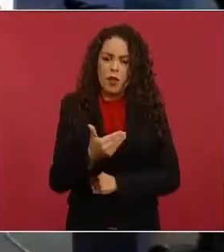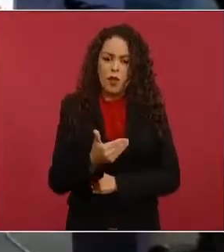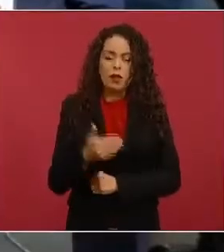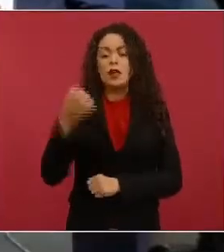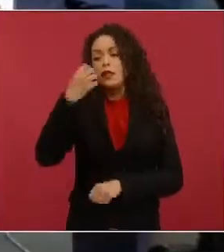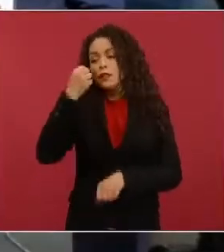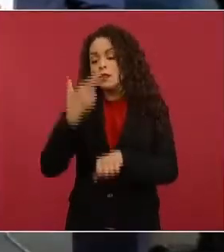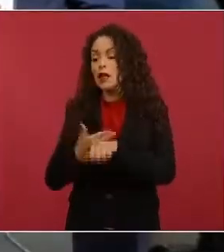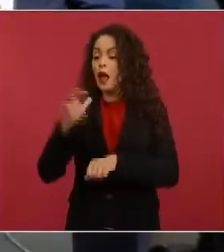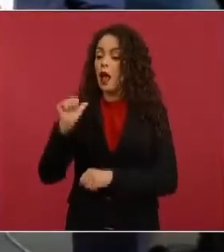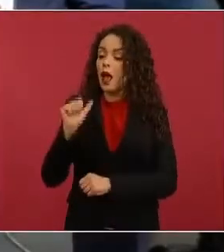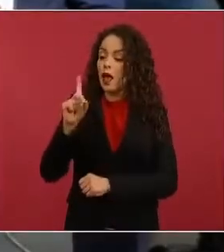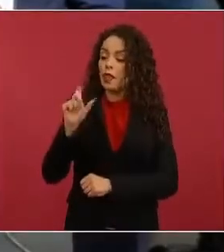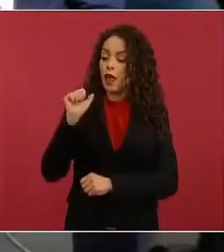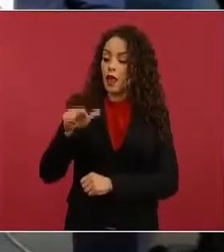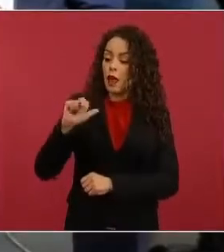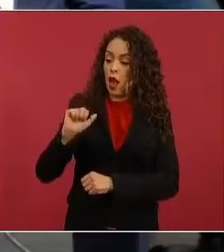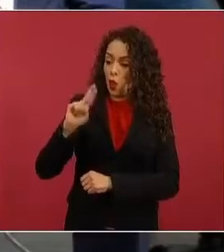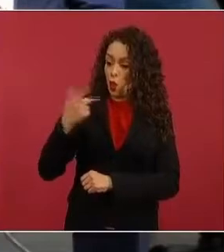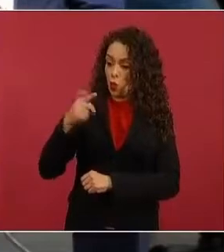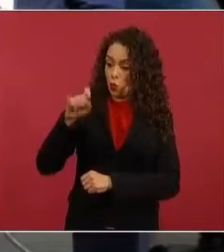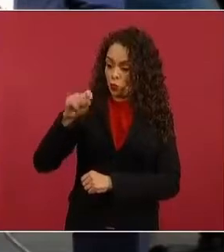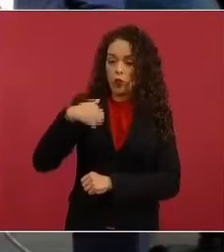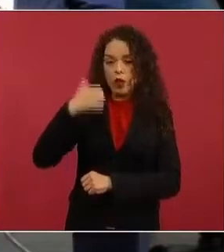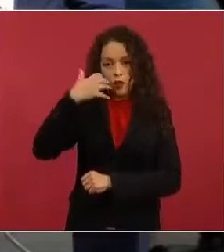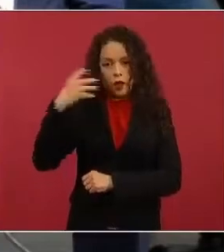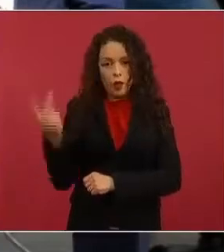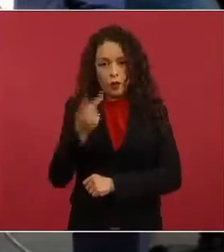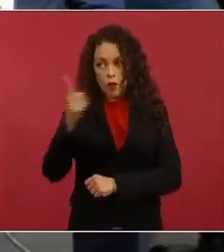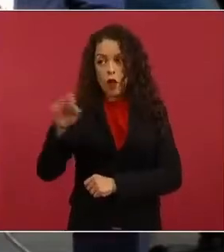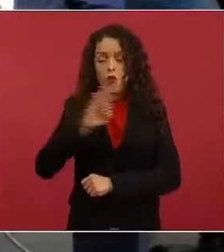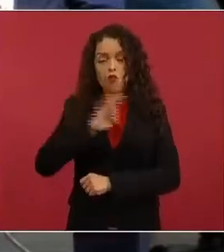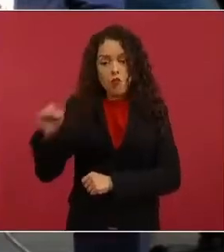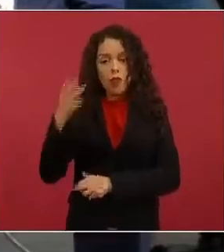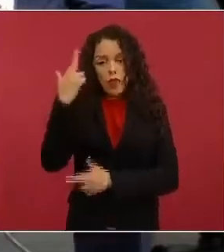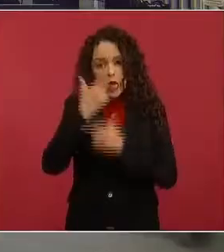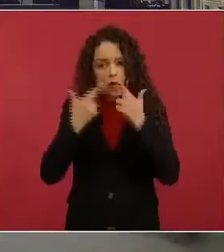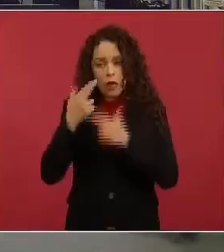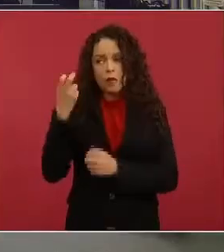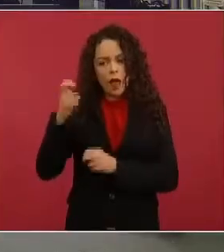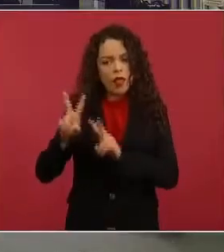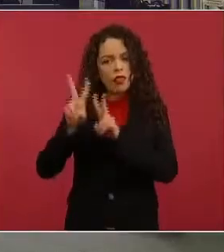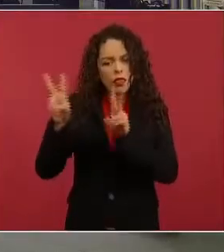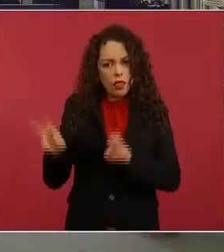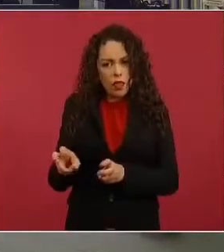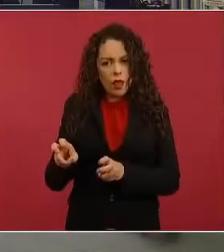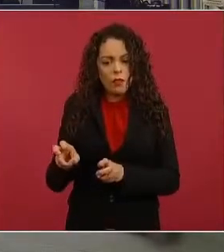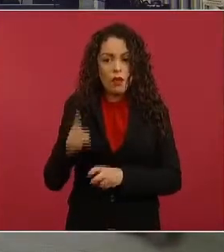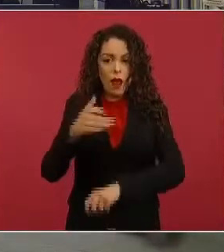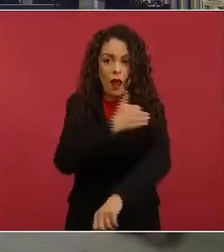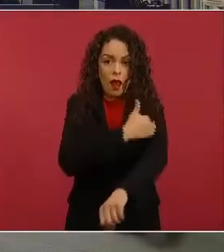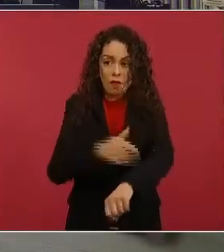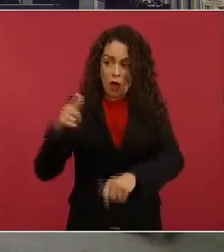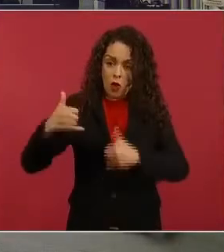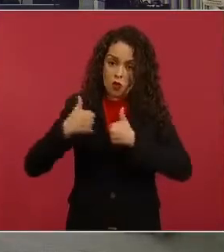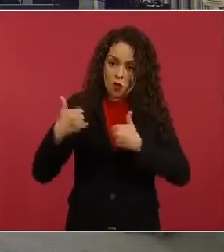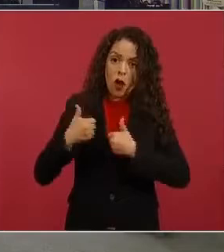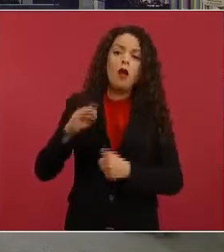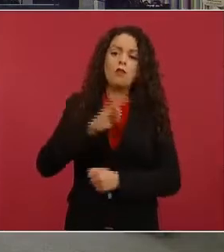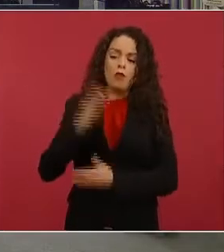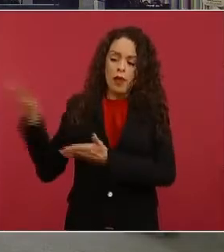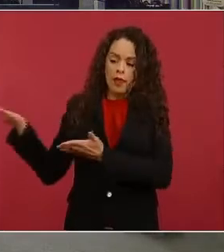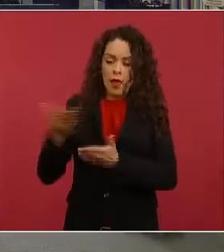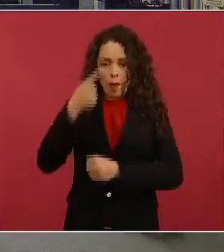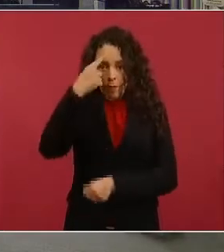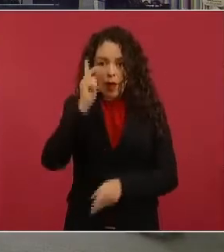Augusto López, titular de la Secretaría de Gobernación, puede intervenir en el caso, puede recibir a los familiares, a los padres de